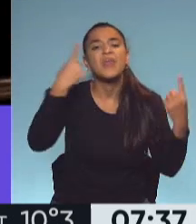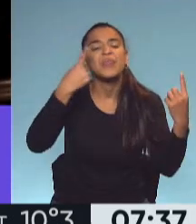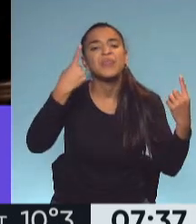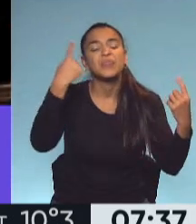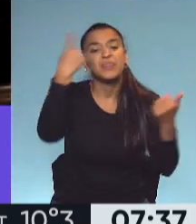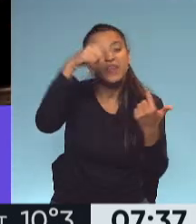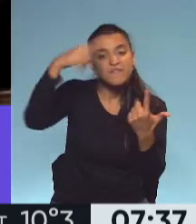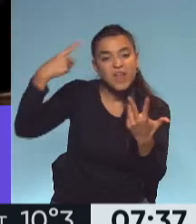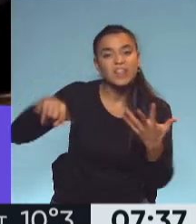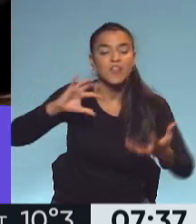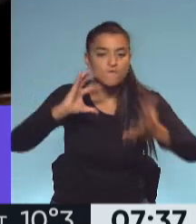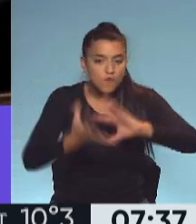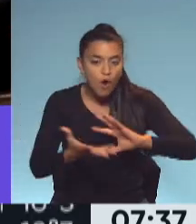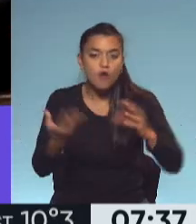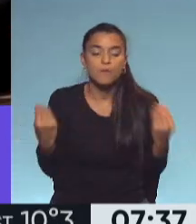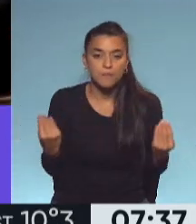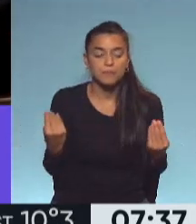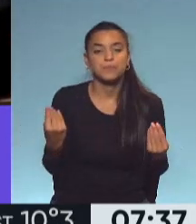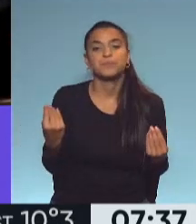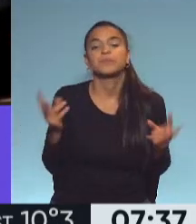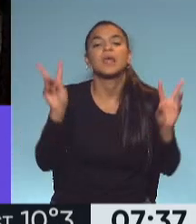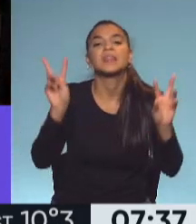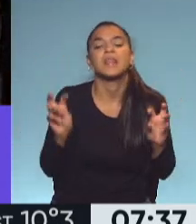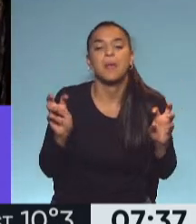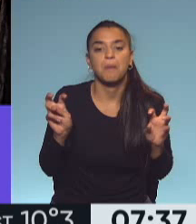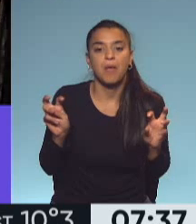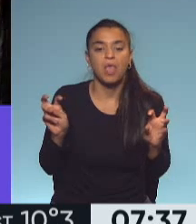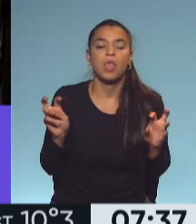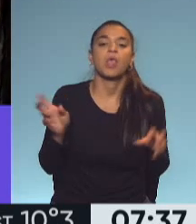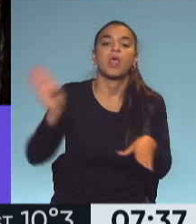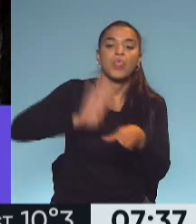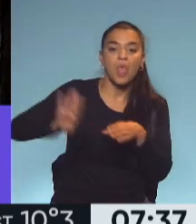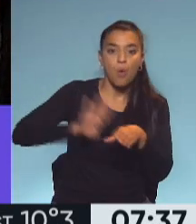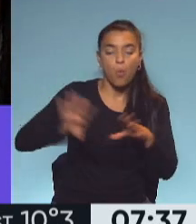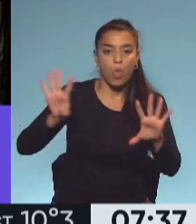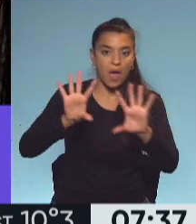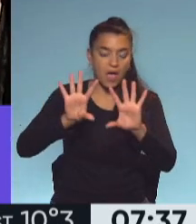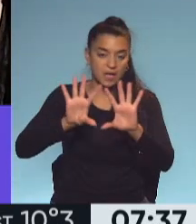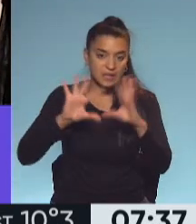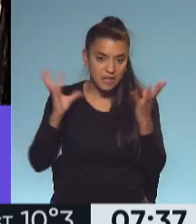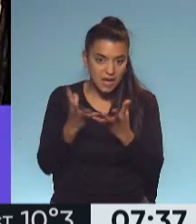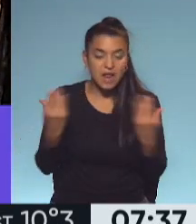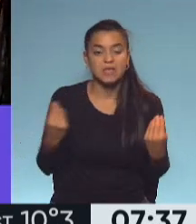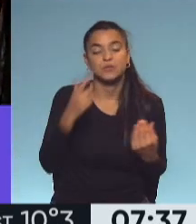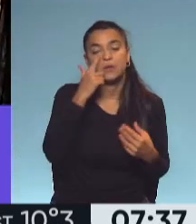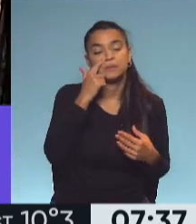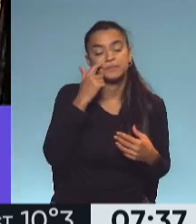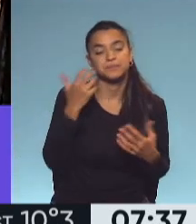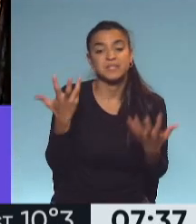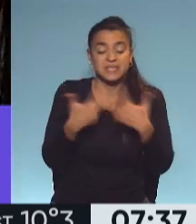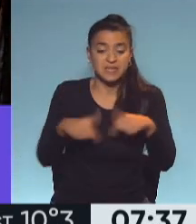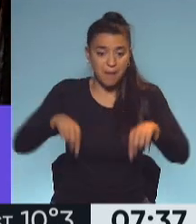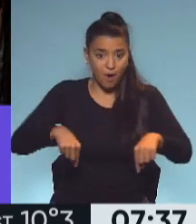de distintas maneras, incluso la cuestión de la deuda a nivel internacional, con el sistema